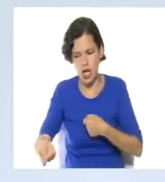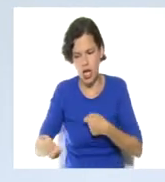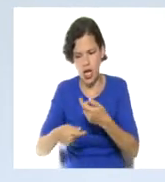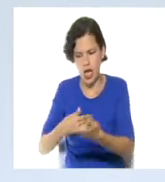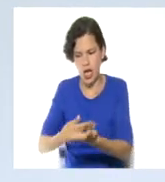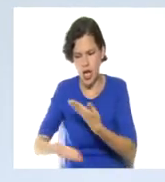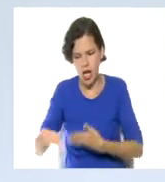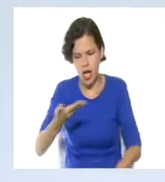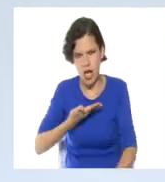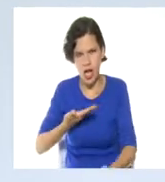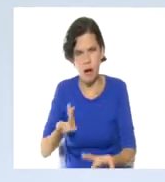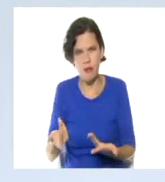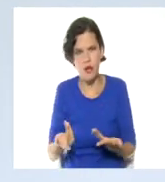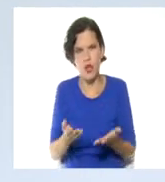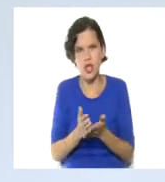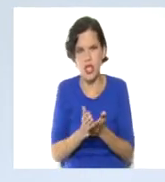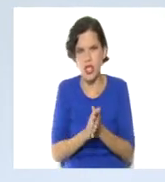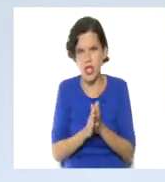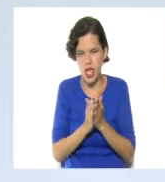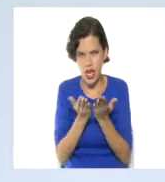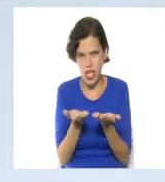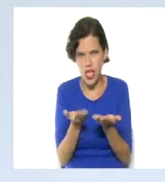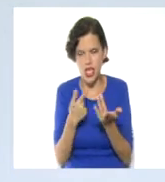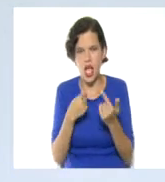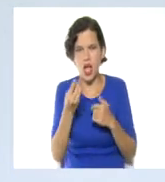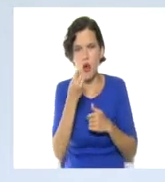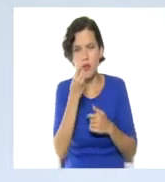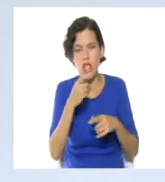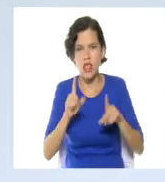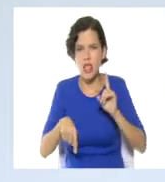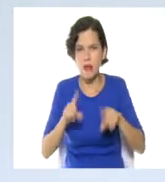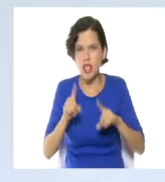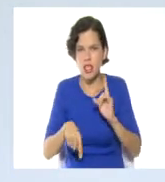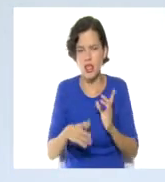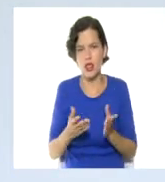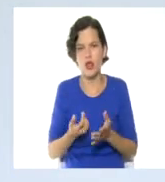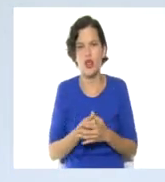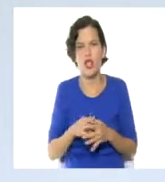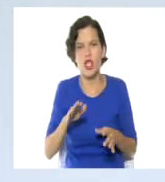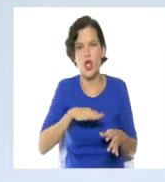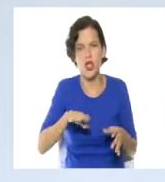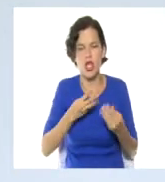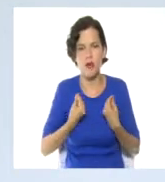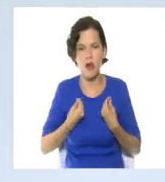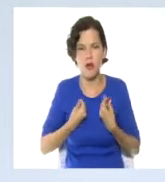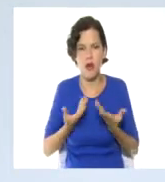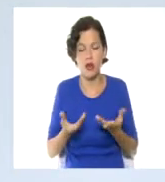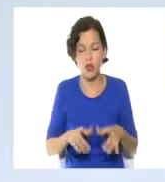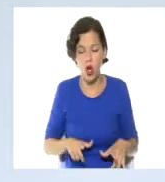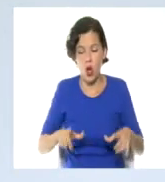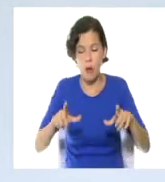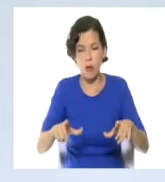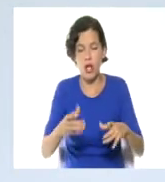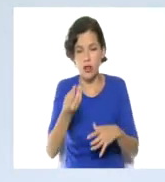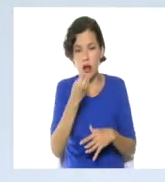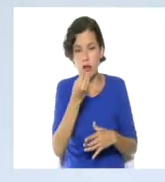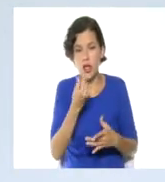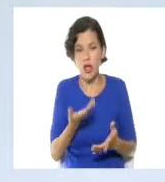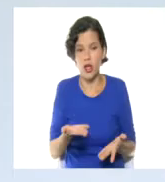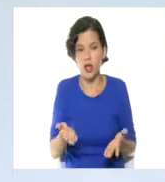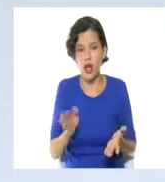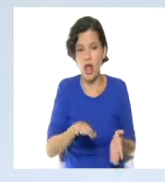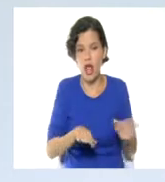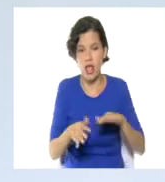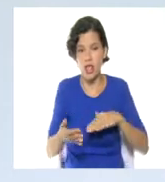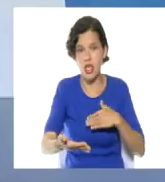de adornos, comidas, dependiendo de sus regiones, recordando que aunque el plato, uno de los platos navideños que es la